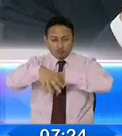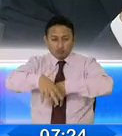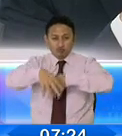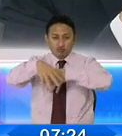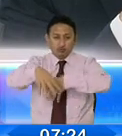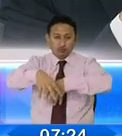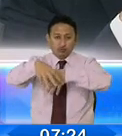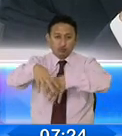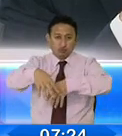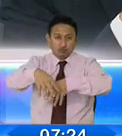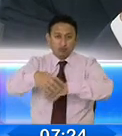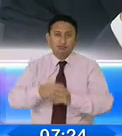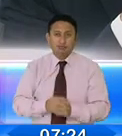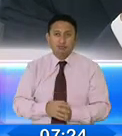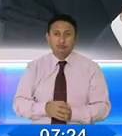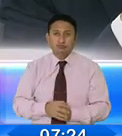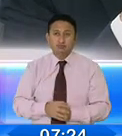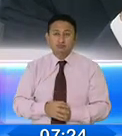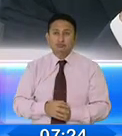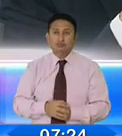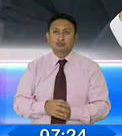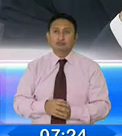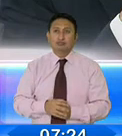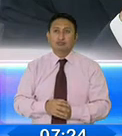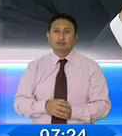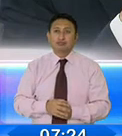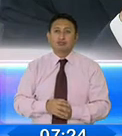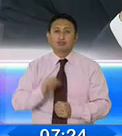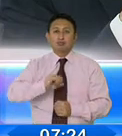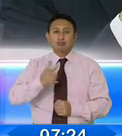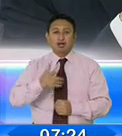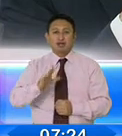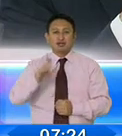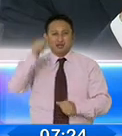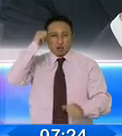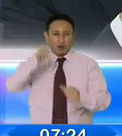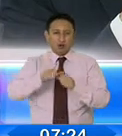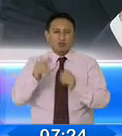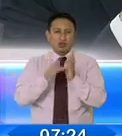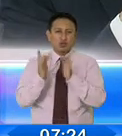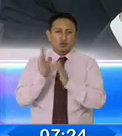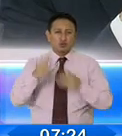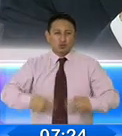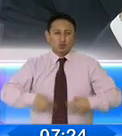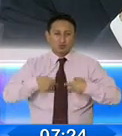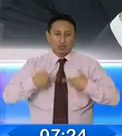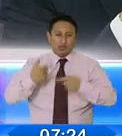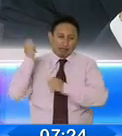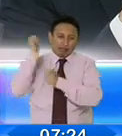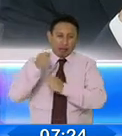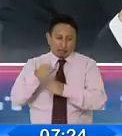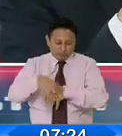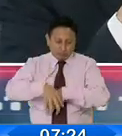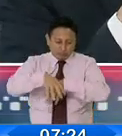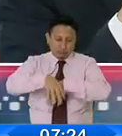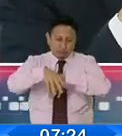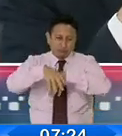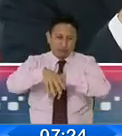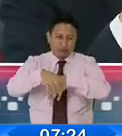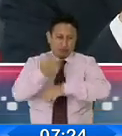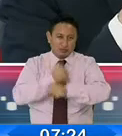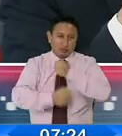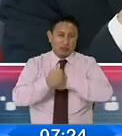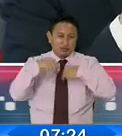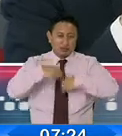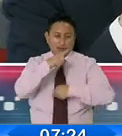también la realización de la vía crucis que tradicionalmente se venía Se realizaba. realizando en los últimos años de Quito.